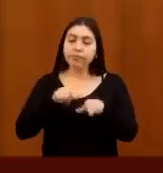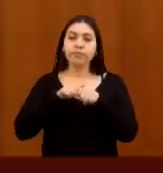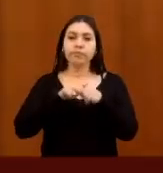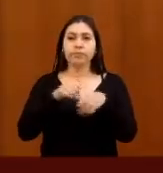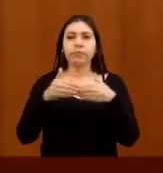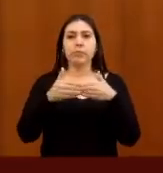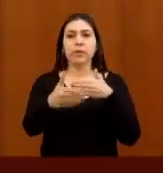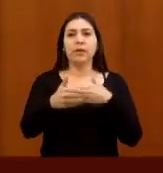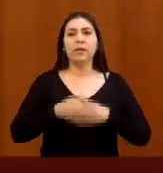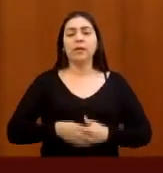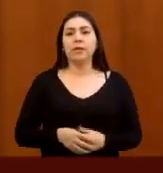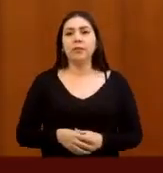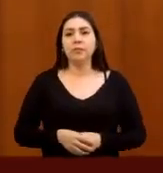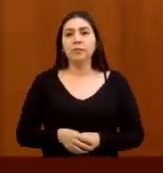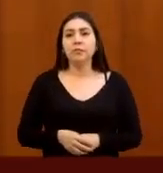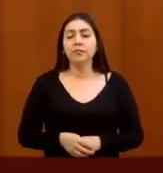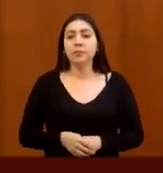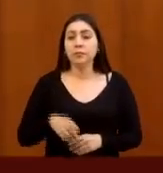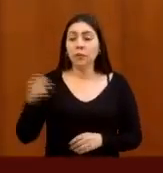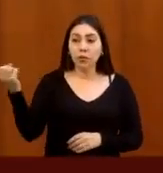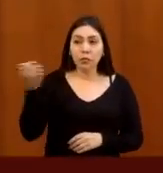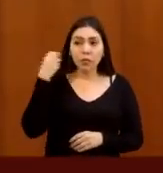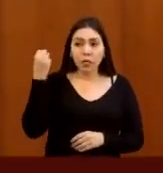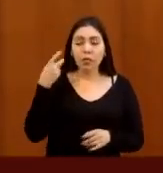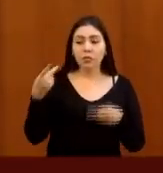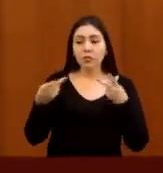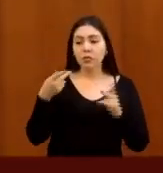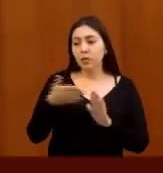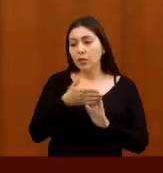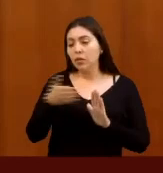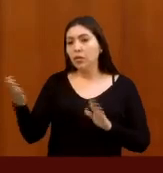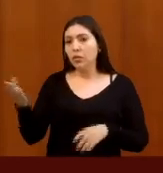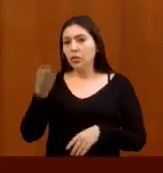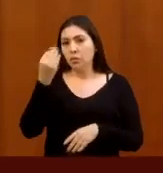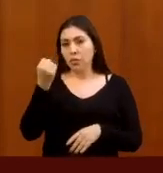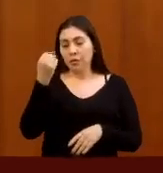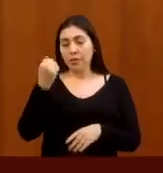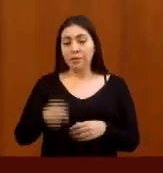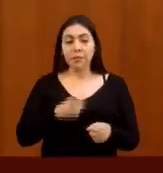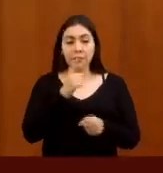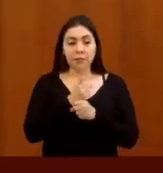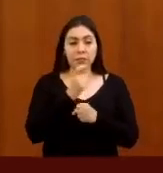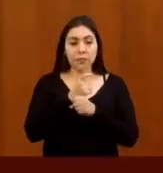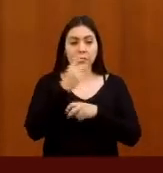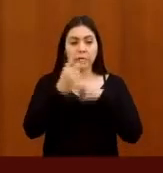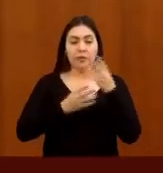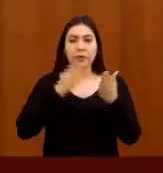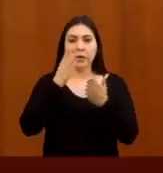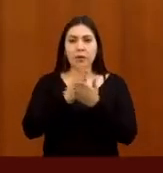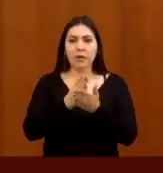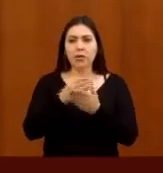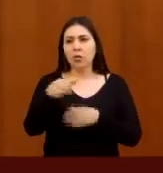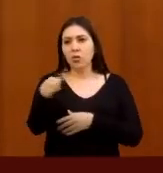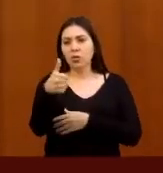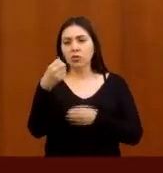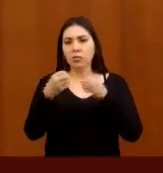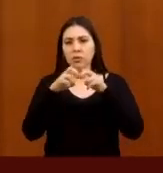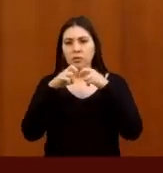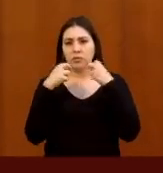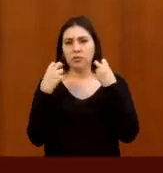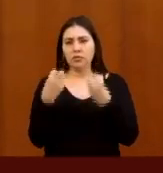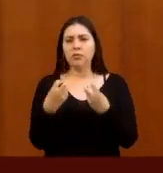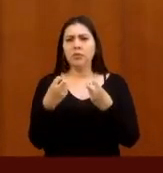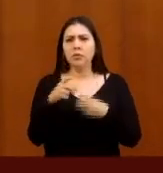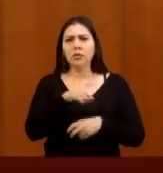Se hicieron 9 foros. Al primero acudieron los 11 ministros de la Corte, los escuchamos y estuvimos escuchando